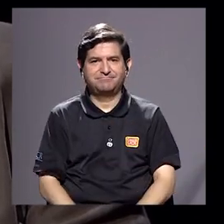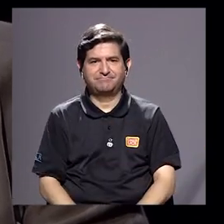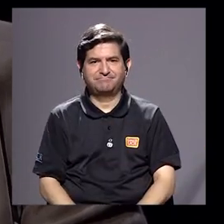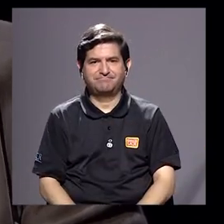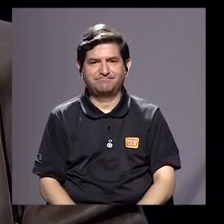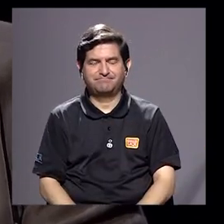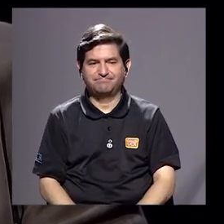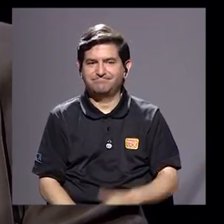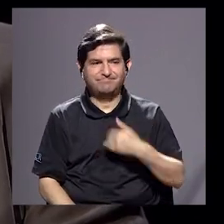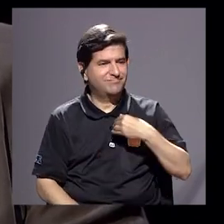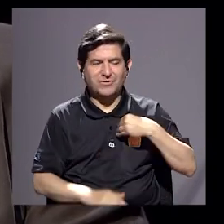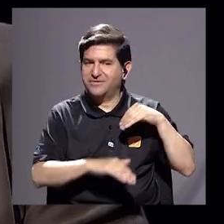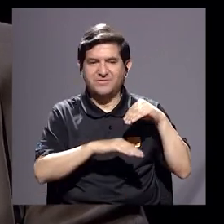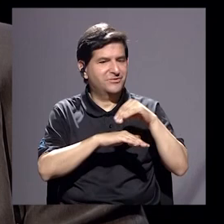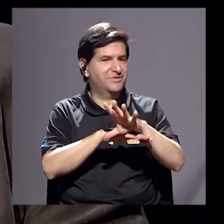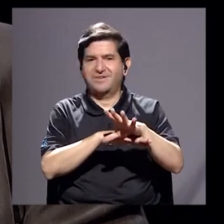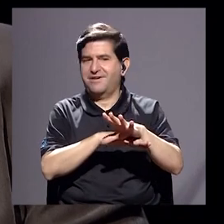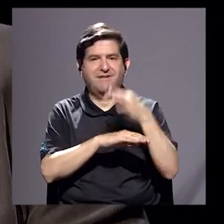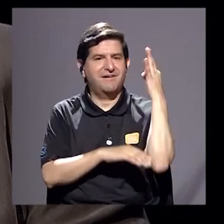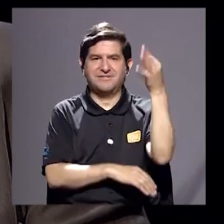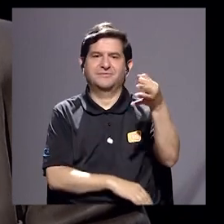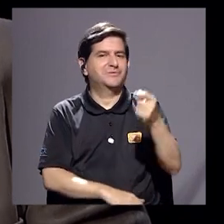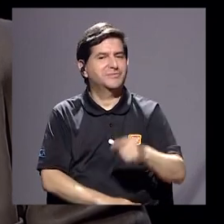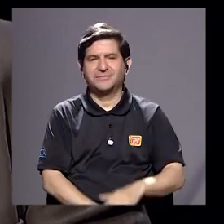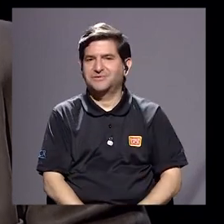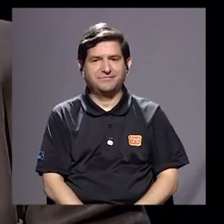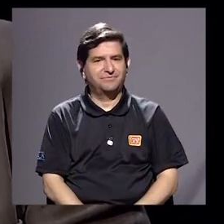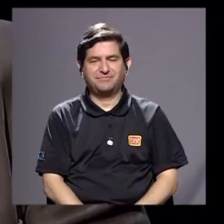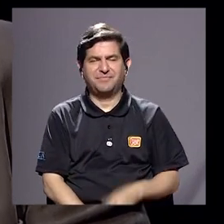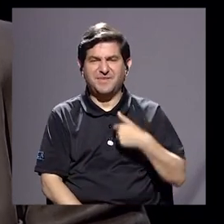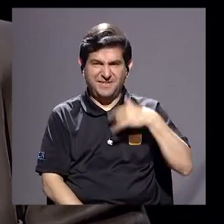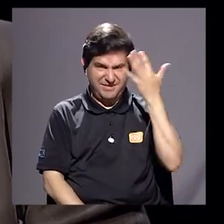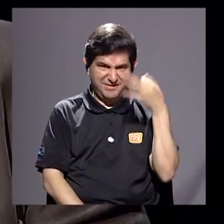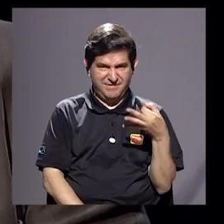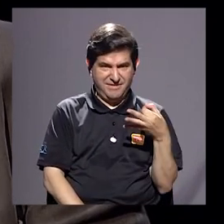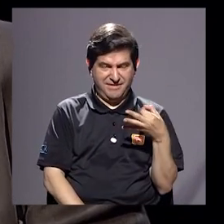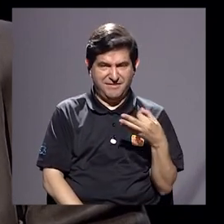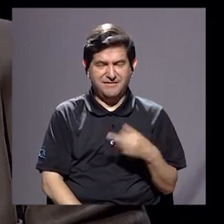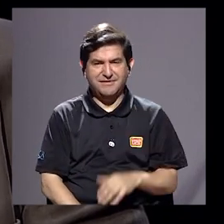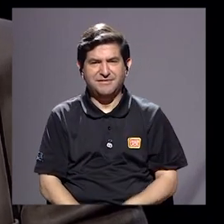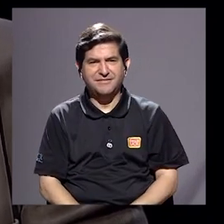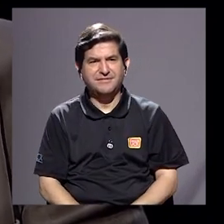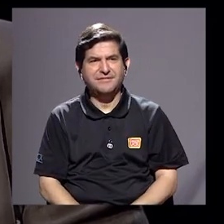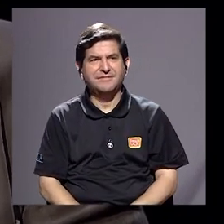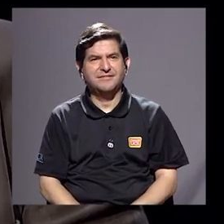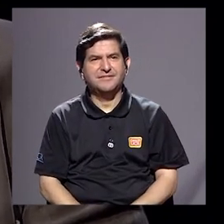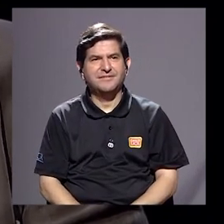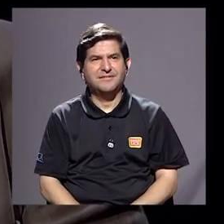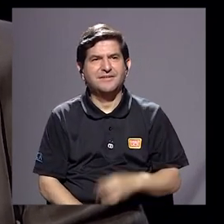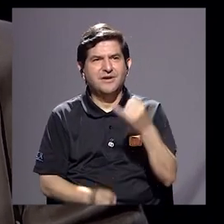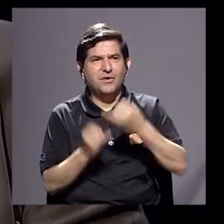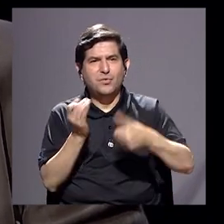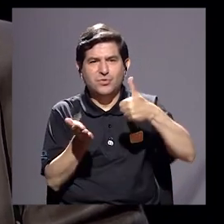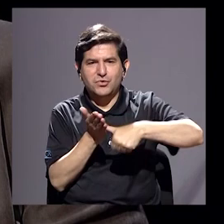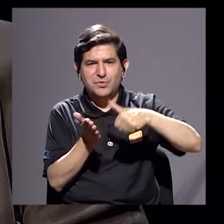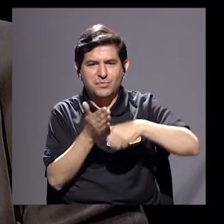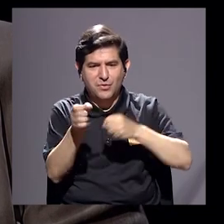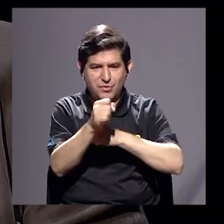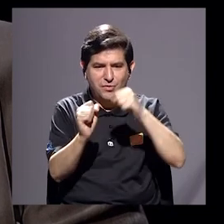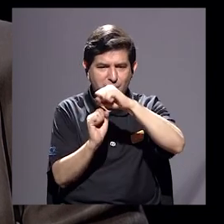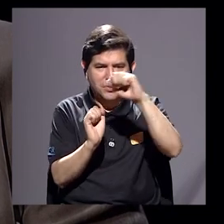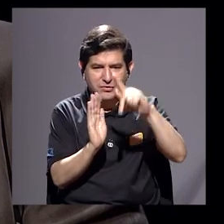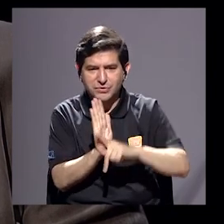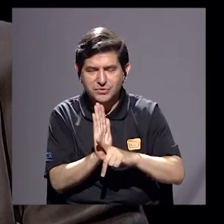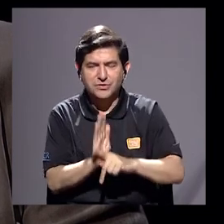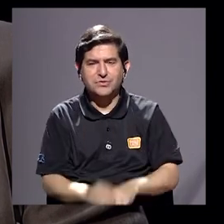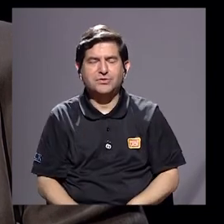sin una orientación de futuro me parece que el recordatorio del último voto de la sala constitucional